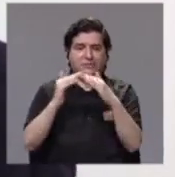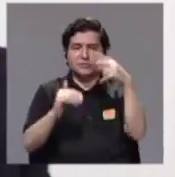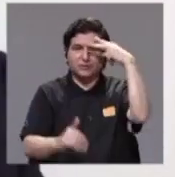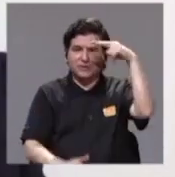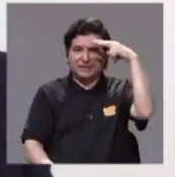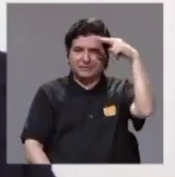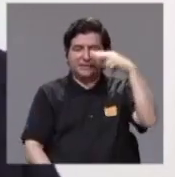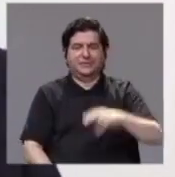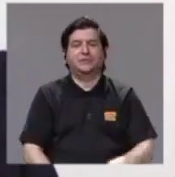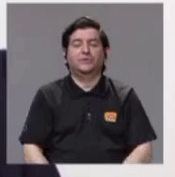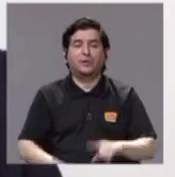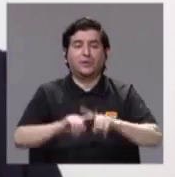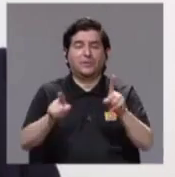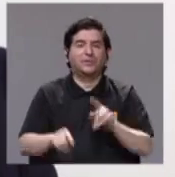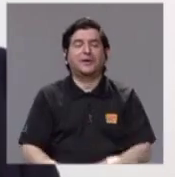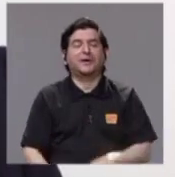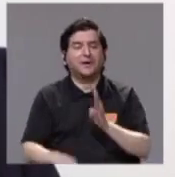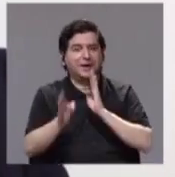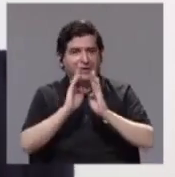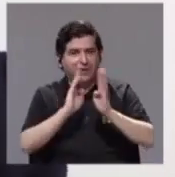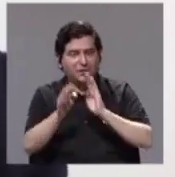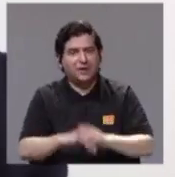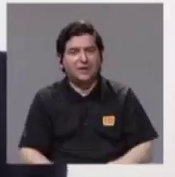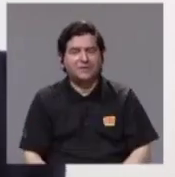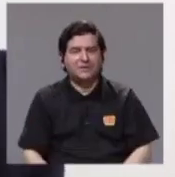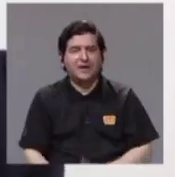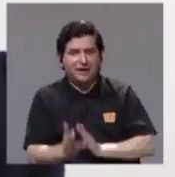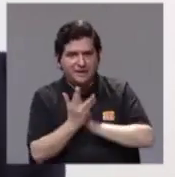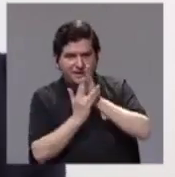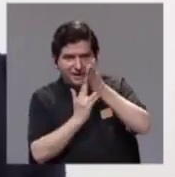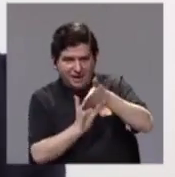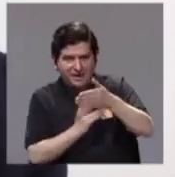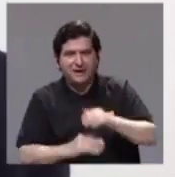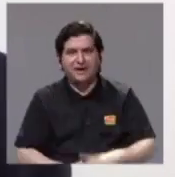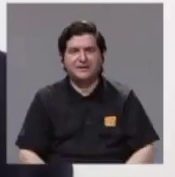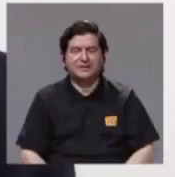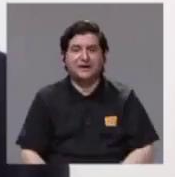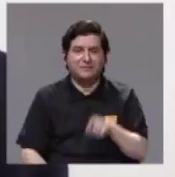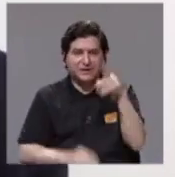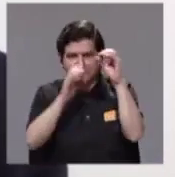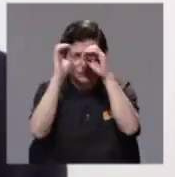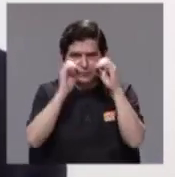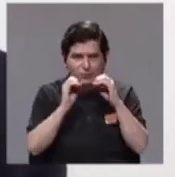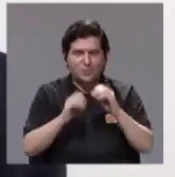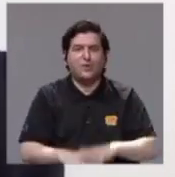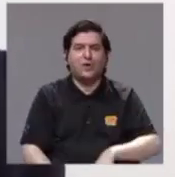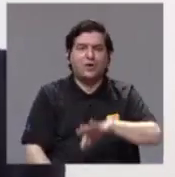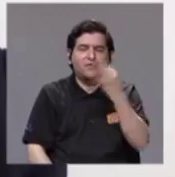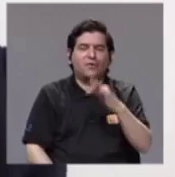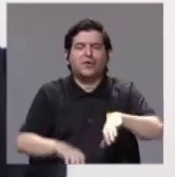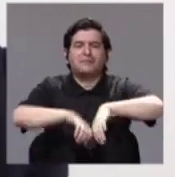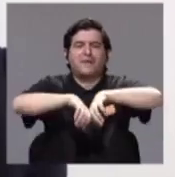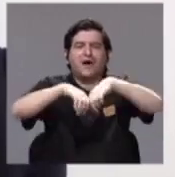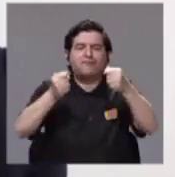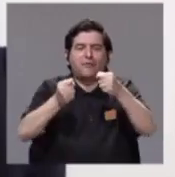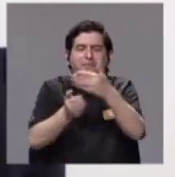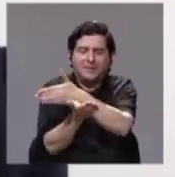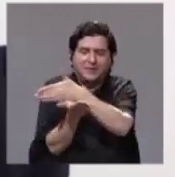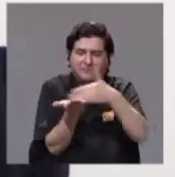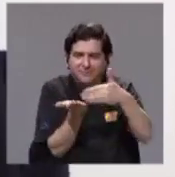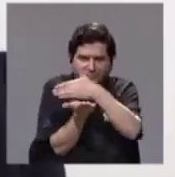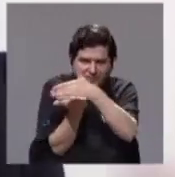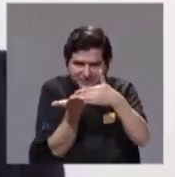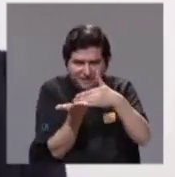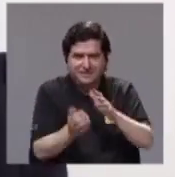Aquí estoy en la Ciudad de México, pero platicamos a través de la plataforma Zoom. Es una manera